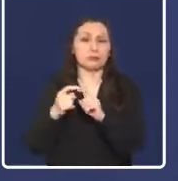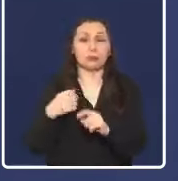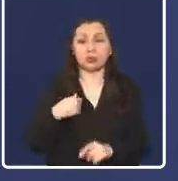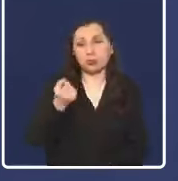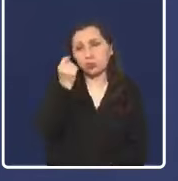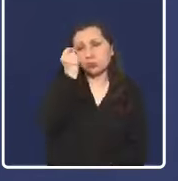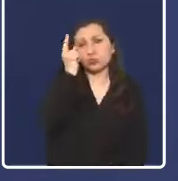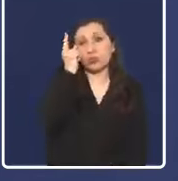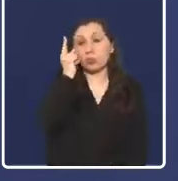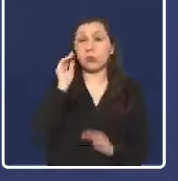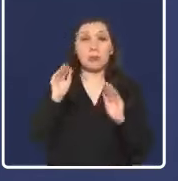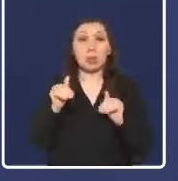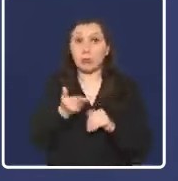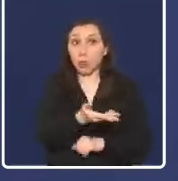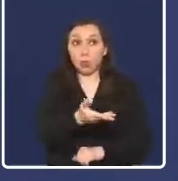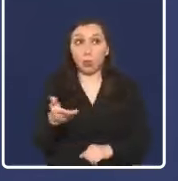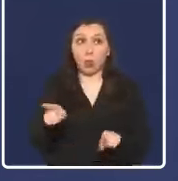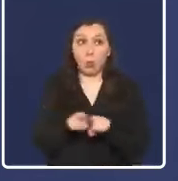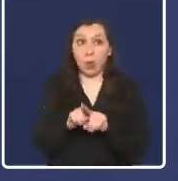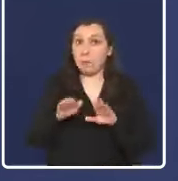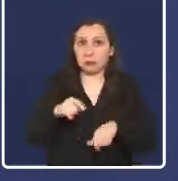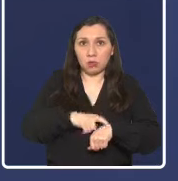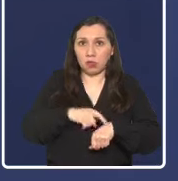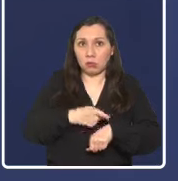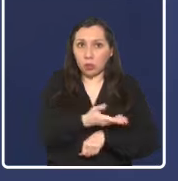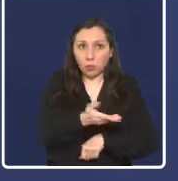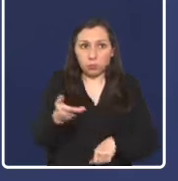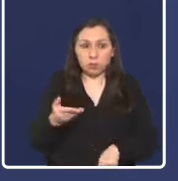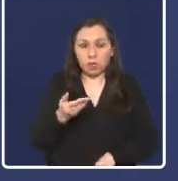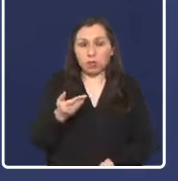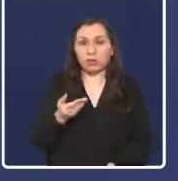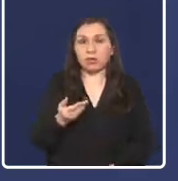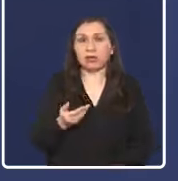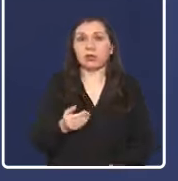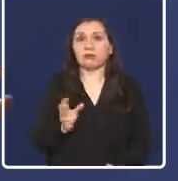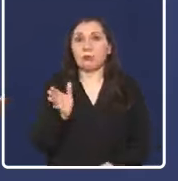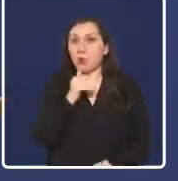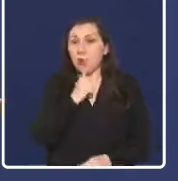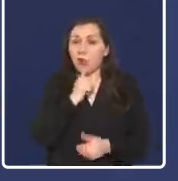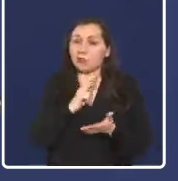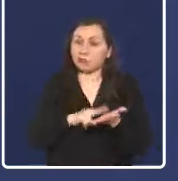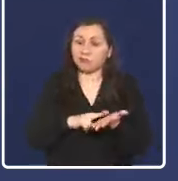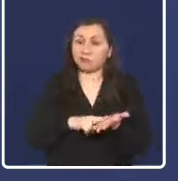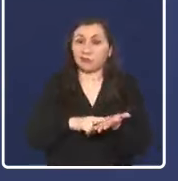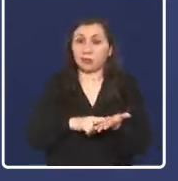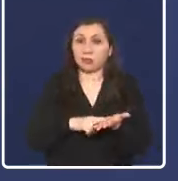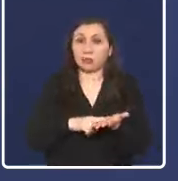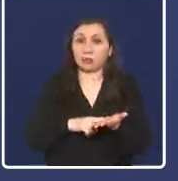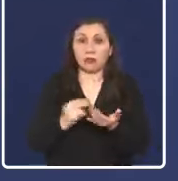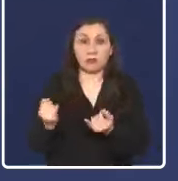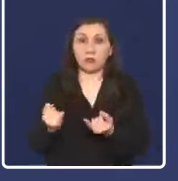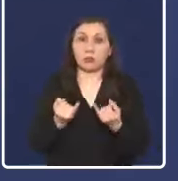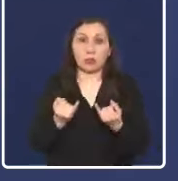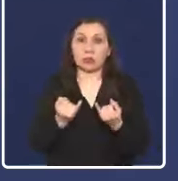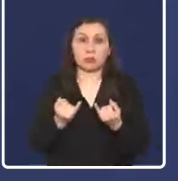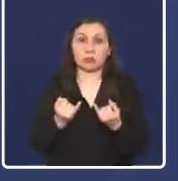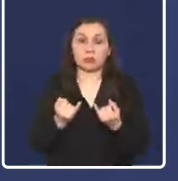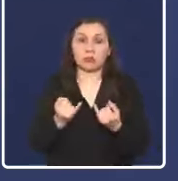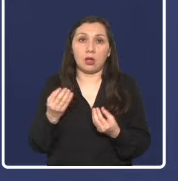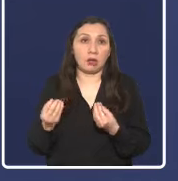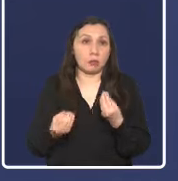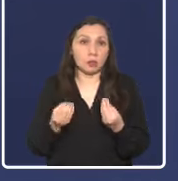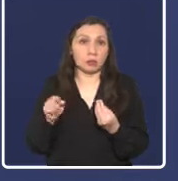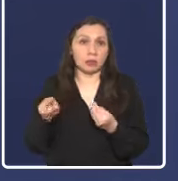enteré tal como ustedes. No tengo realmente nada de información